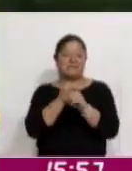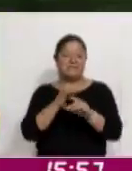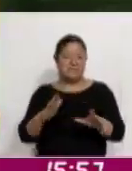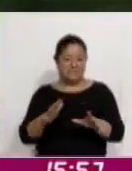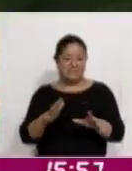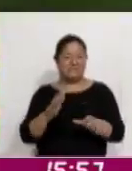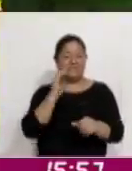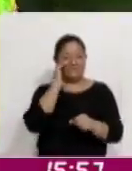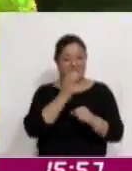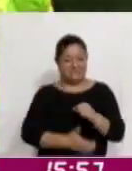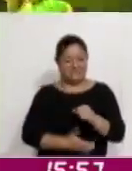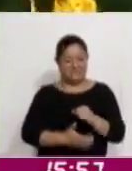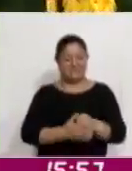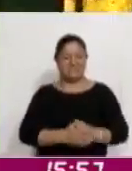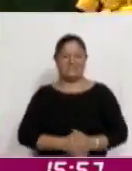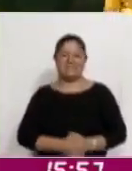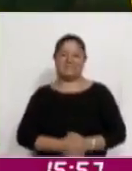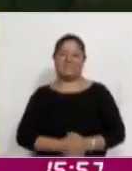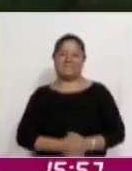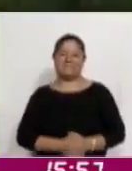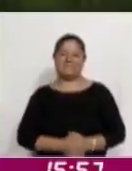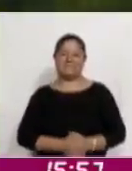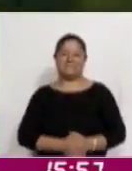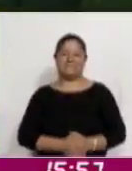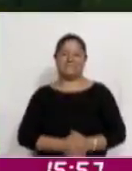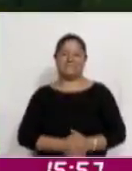redacción Corazit Noticias.